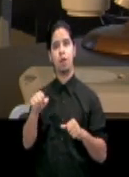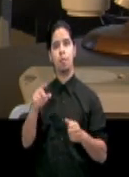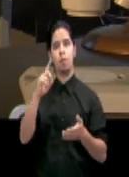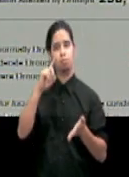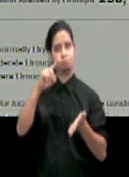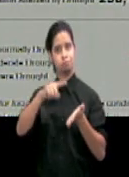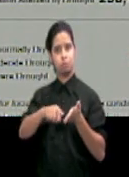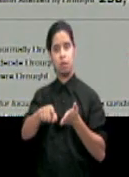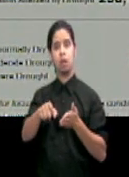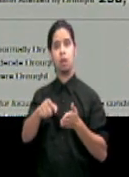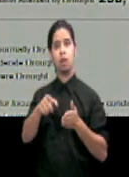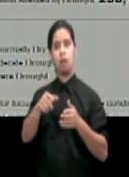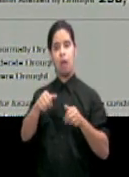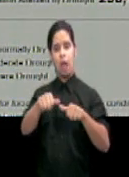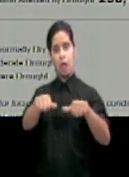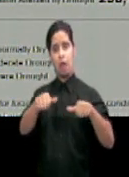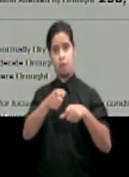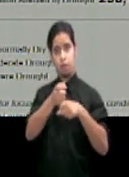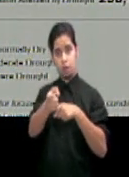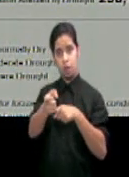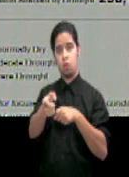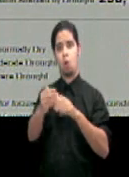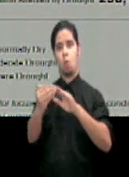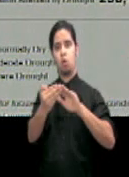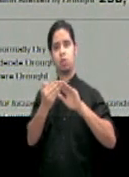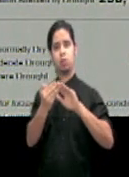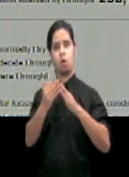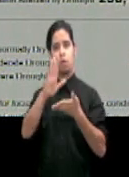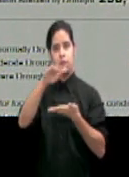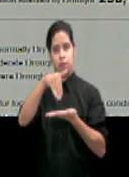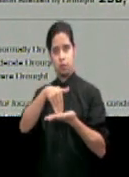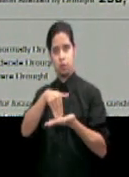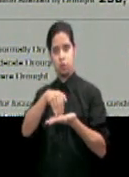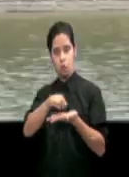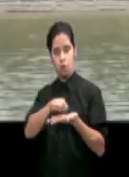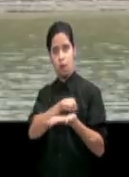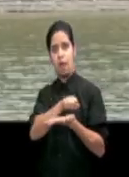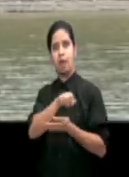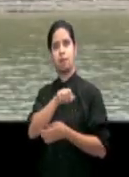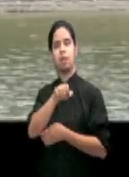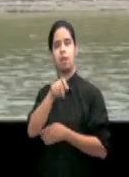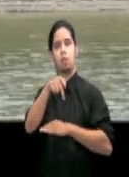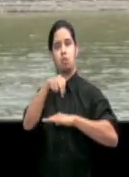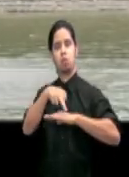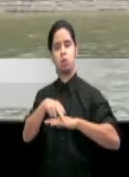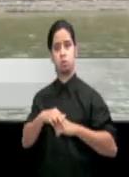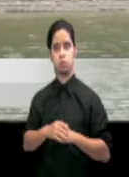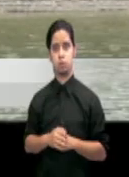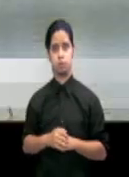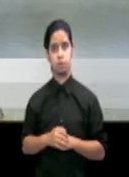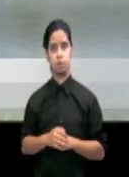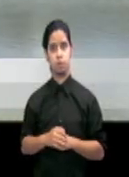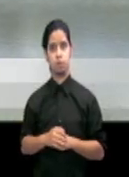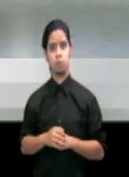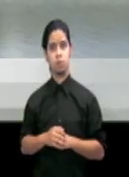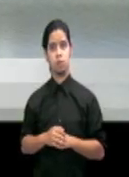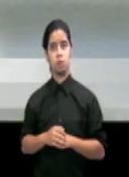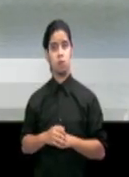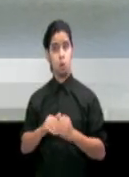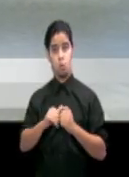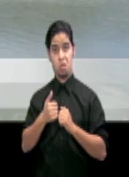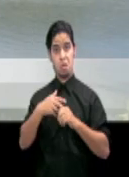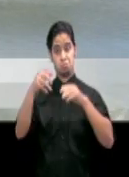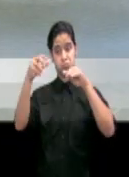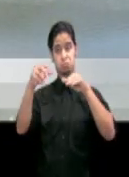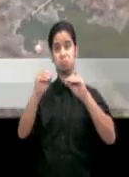que se está afectando con la sequía son los municipios del centro este de Puerto Rico. Al haber caído poca o ninguna precipitación sobre la